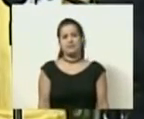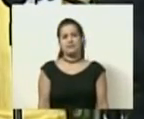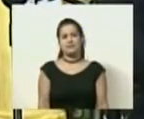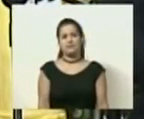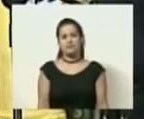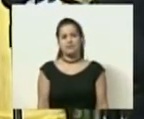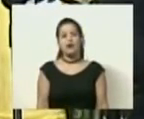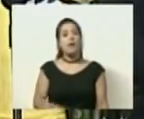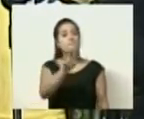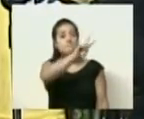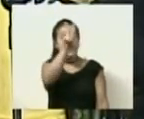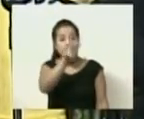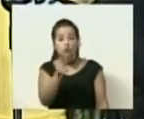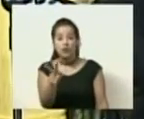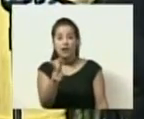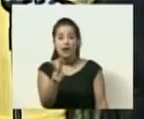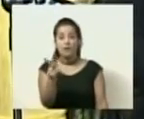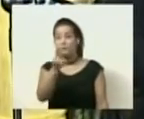Es posible una Venezuela